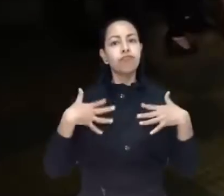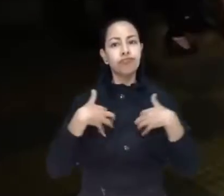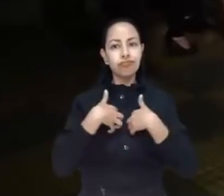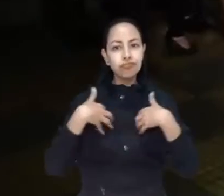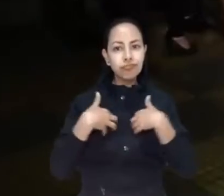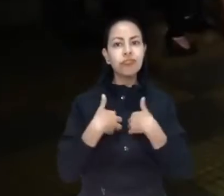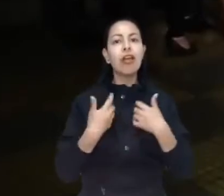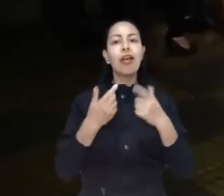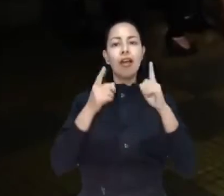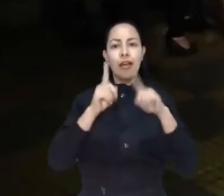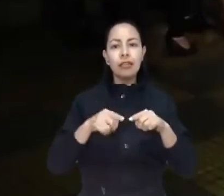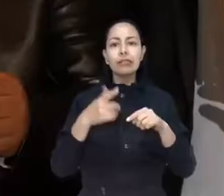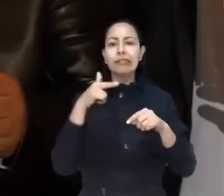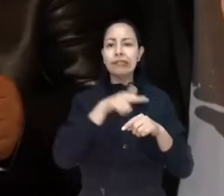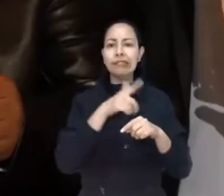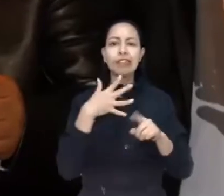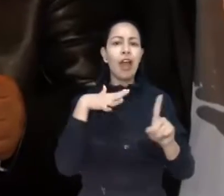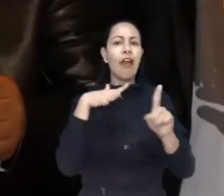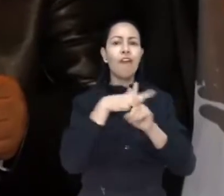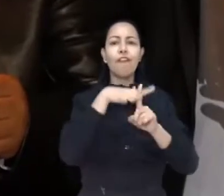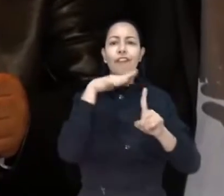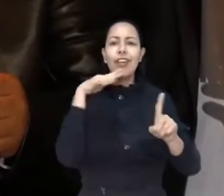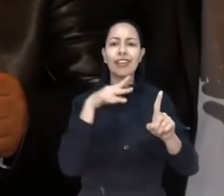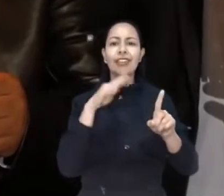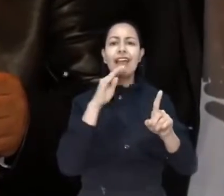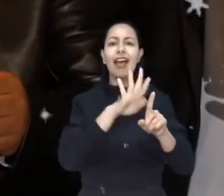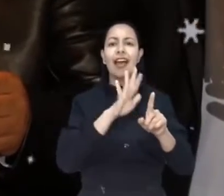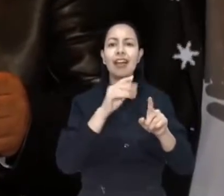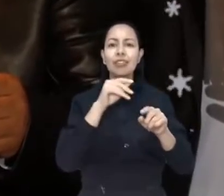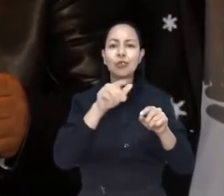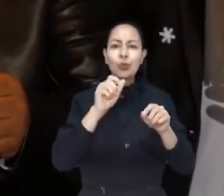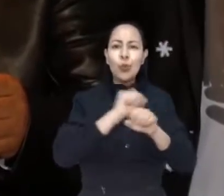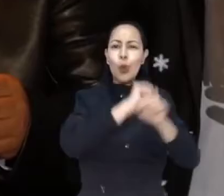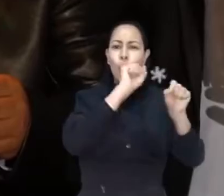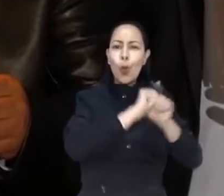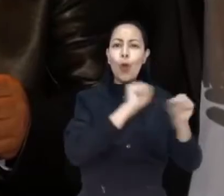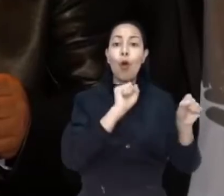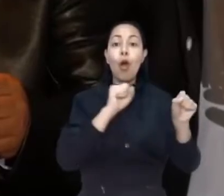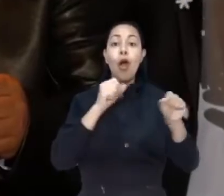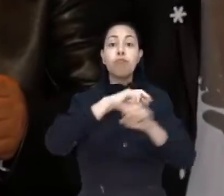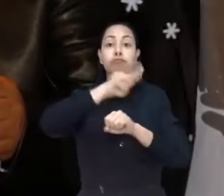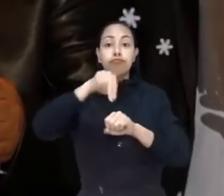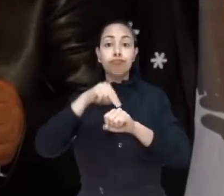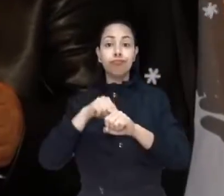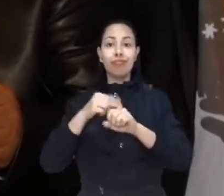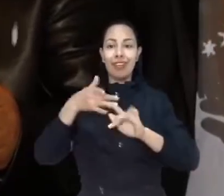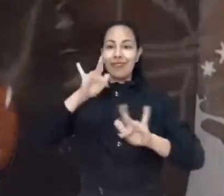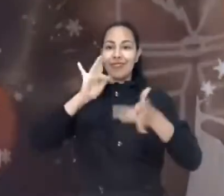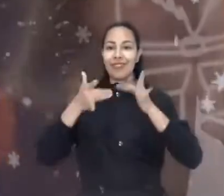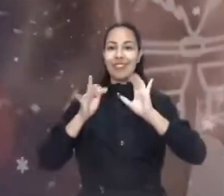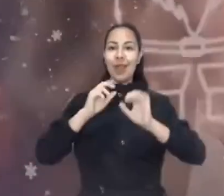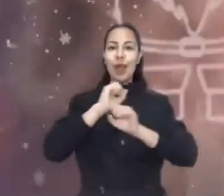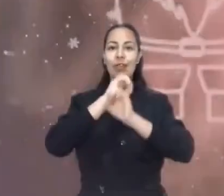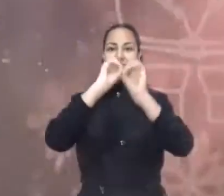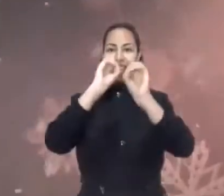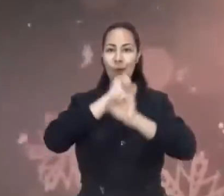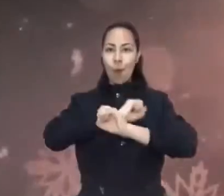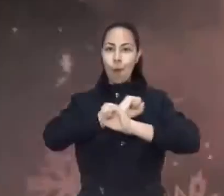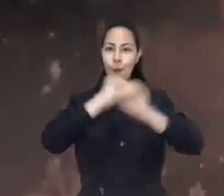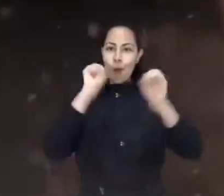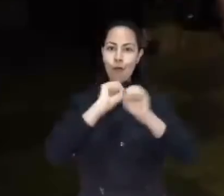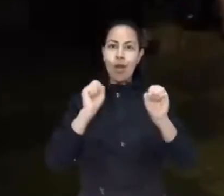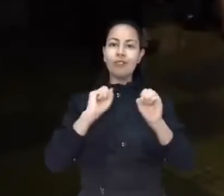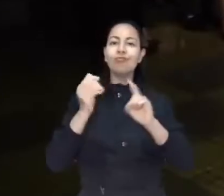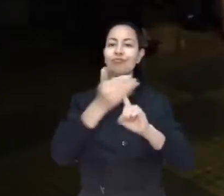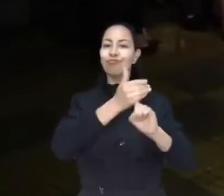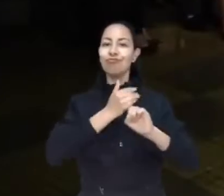los animales y a la sensibilidad que tienen al sonido de la pólvora. Nariño brilla sin pólvora.